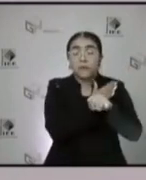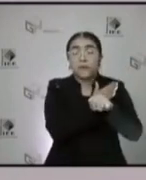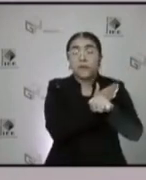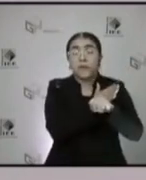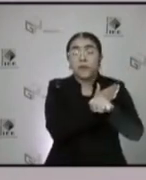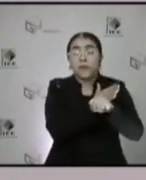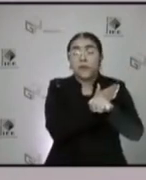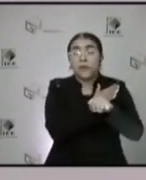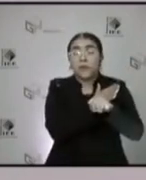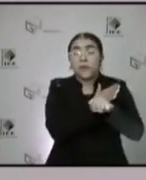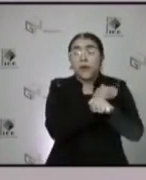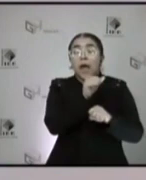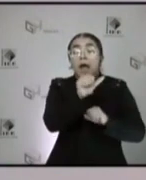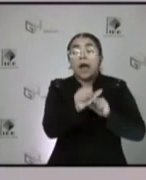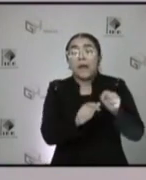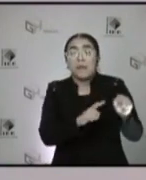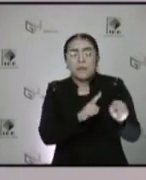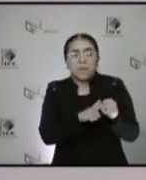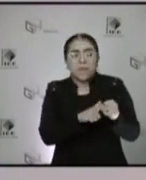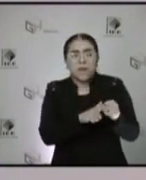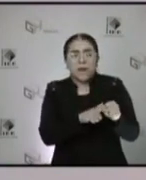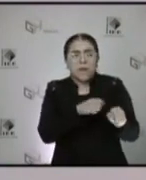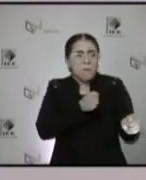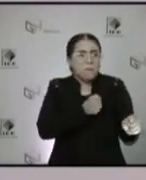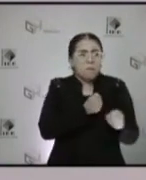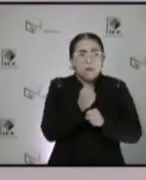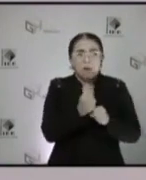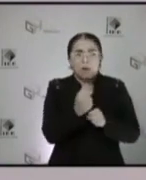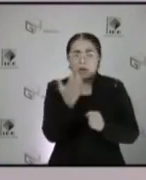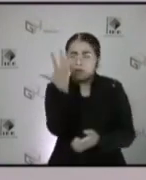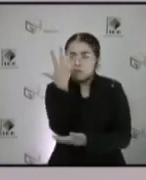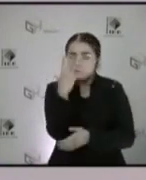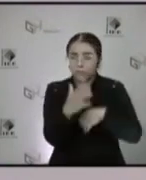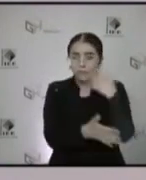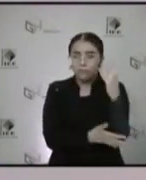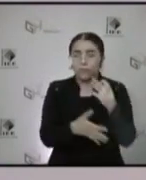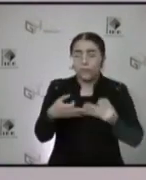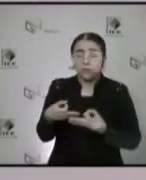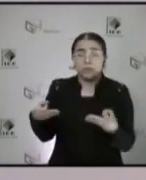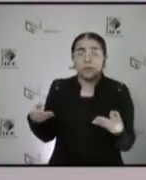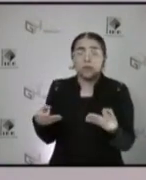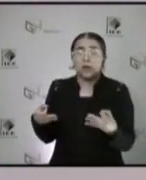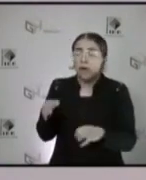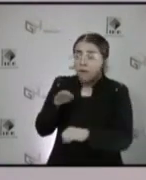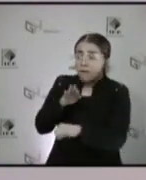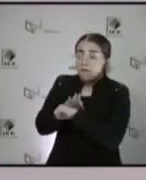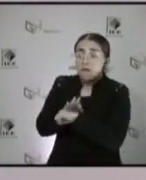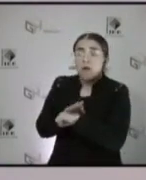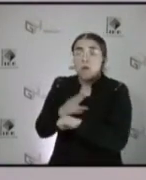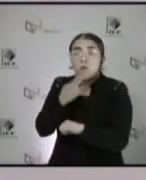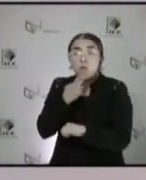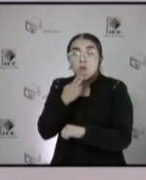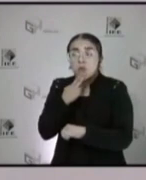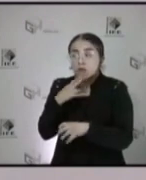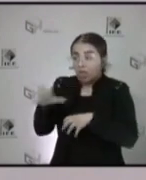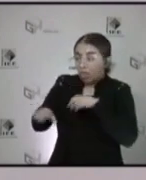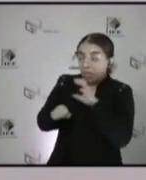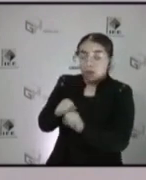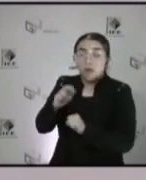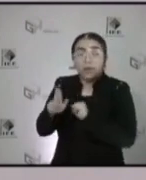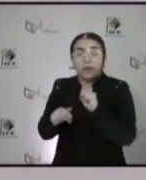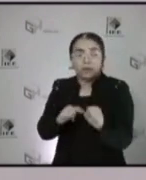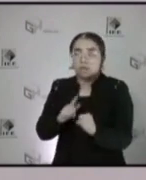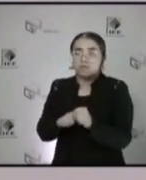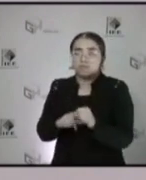el maltrato animal, la invasión de zonas ambientales protegidas y la explotación de recursos